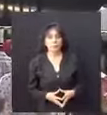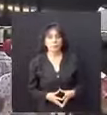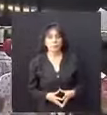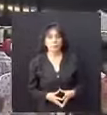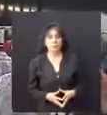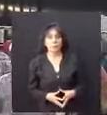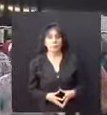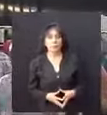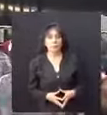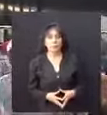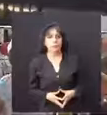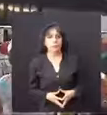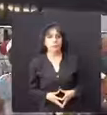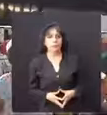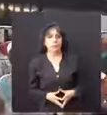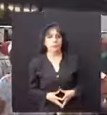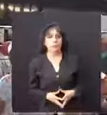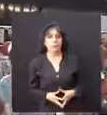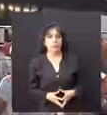Pardo!